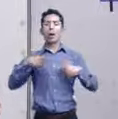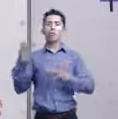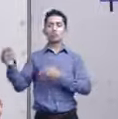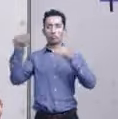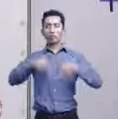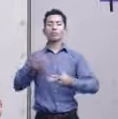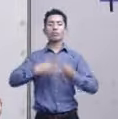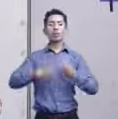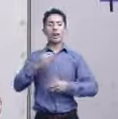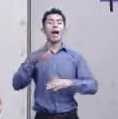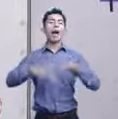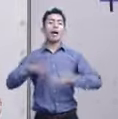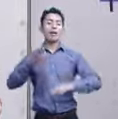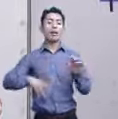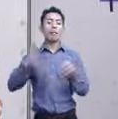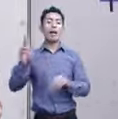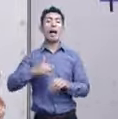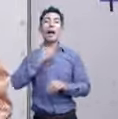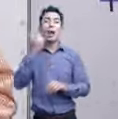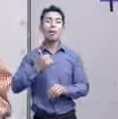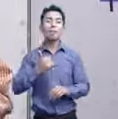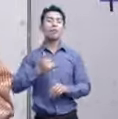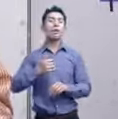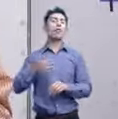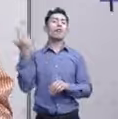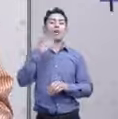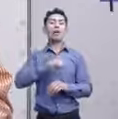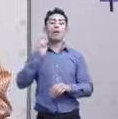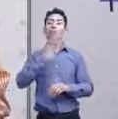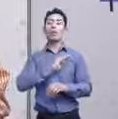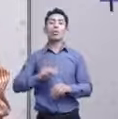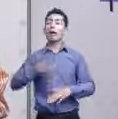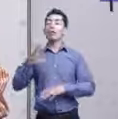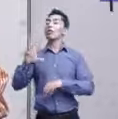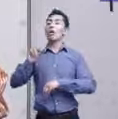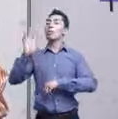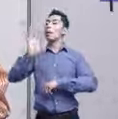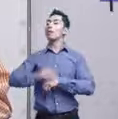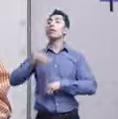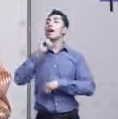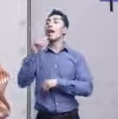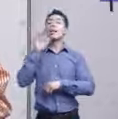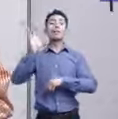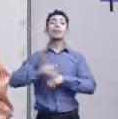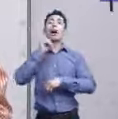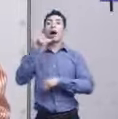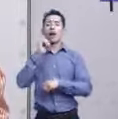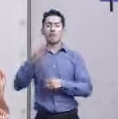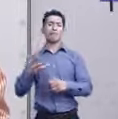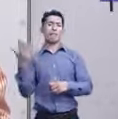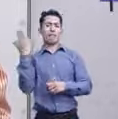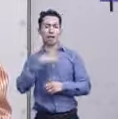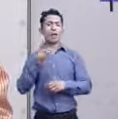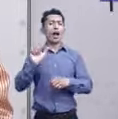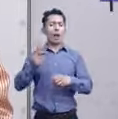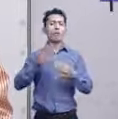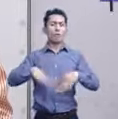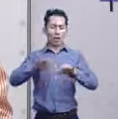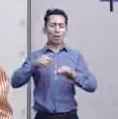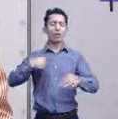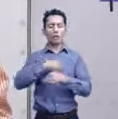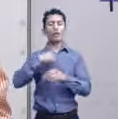invertir. Muchas de las veces el peor error es que el municipio ni siquiera quiere autorizar los permisos locales. Pero hay algo muy importante